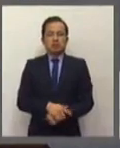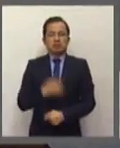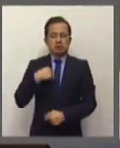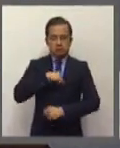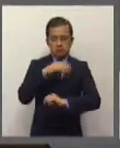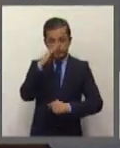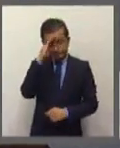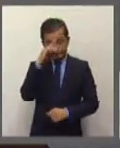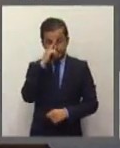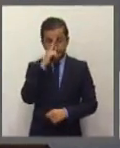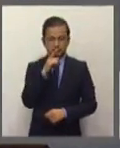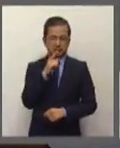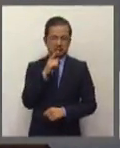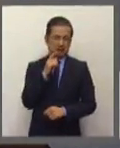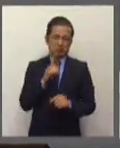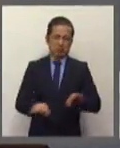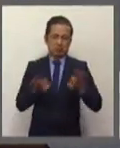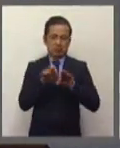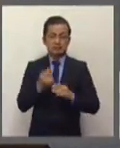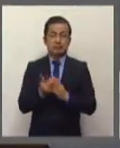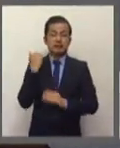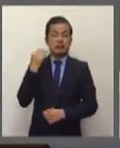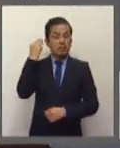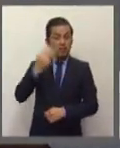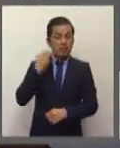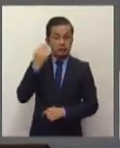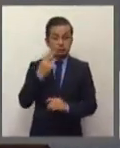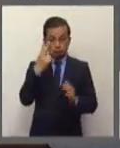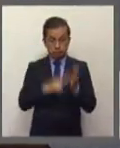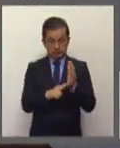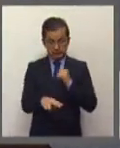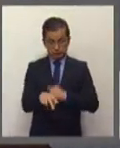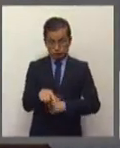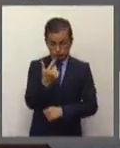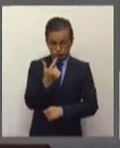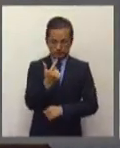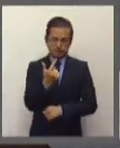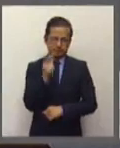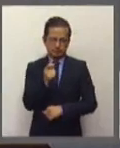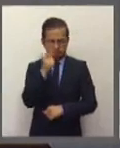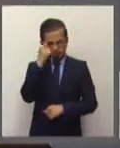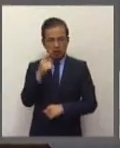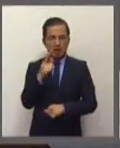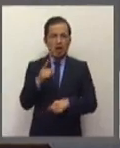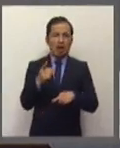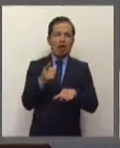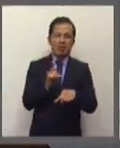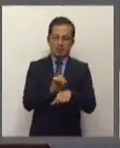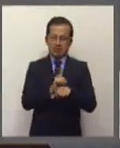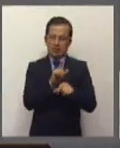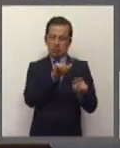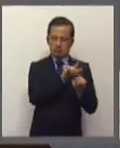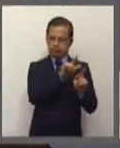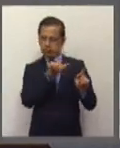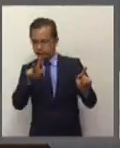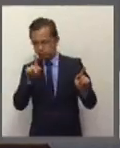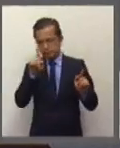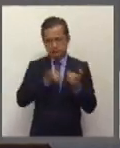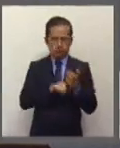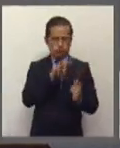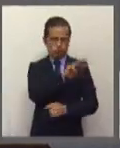señalar que en marzo de 2012 el promedio de visitas en días hábiles que tenía el sitio web en el Diario Oficial